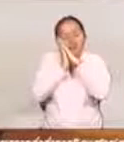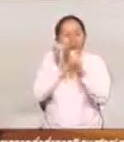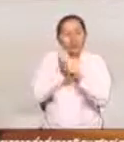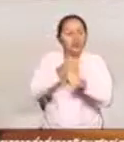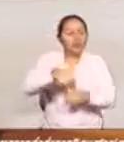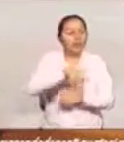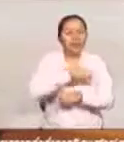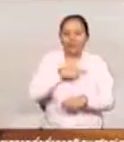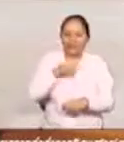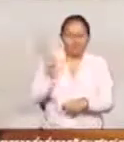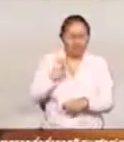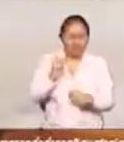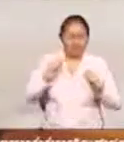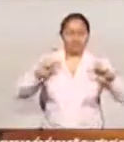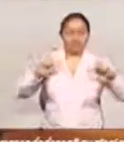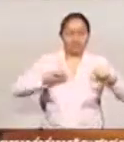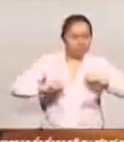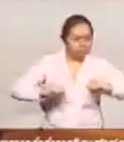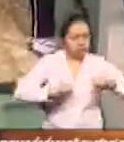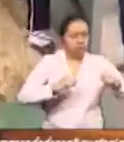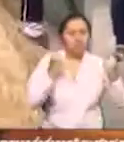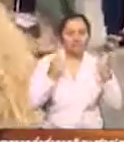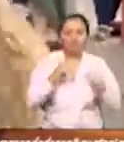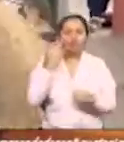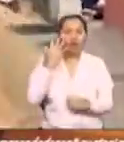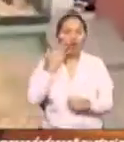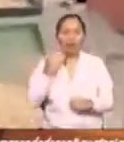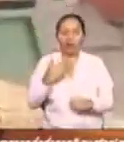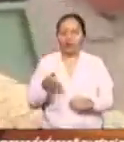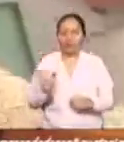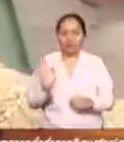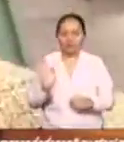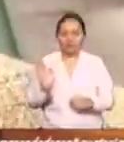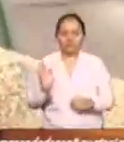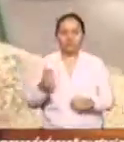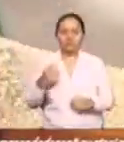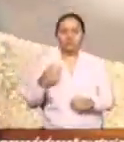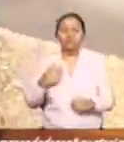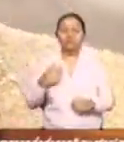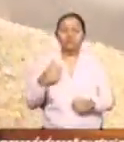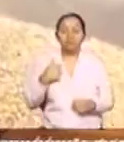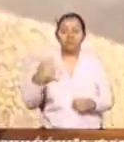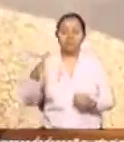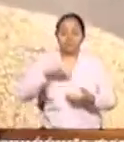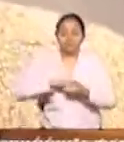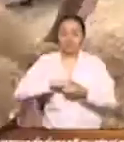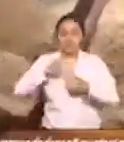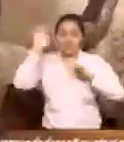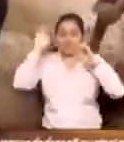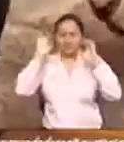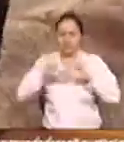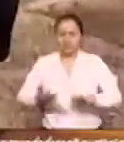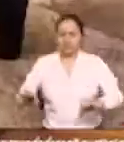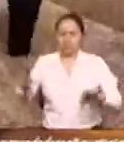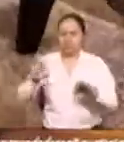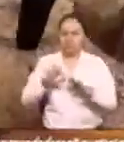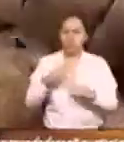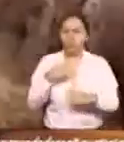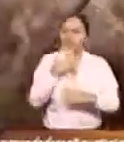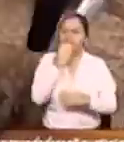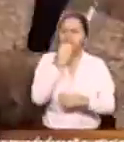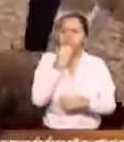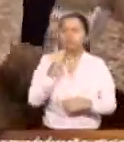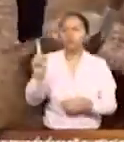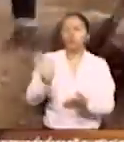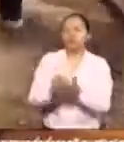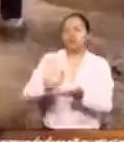ir avanzando, pero es un esfuerzo diario, eso sí. Nosotros siempre intentamos tener aliados estratégicos. Nosotros no es que somos egoístas, no es que él no